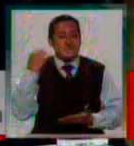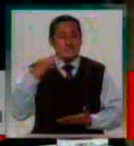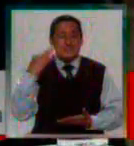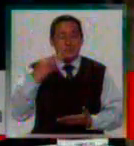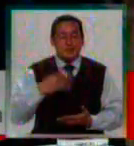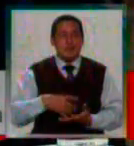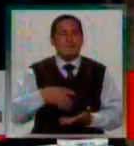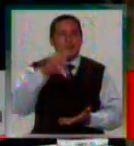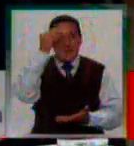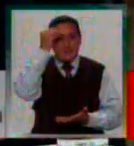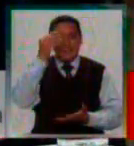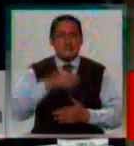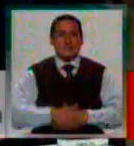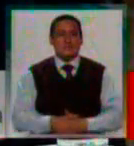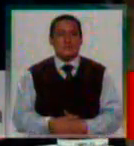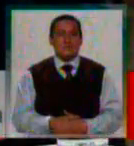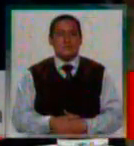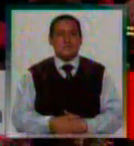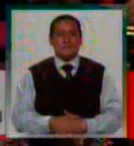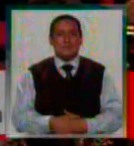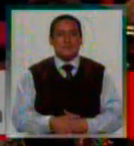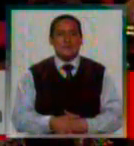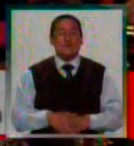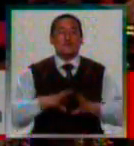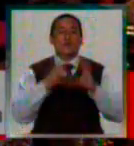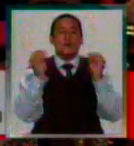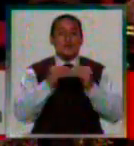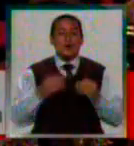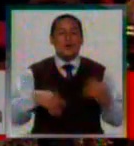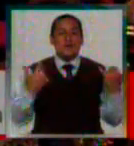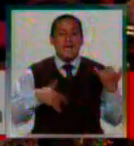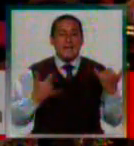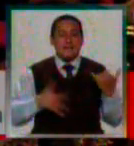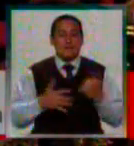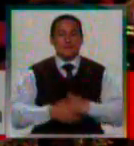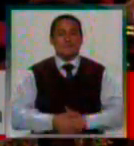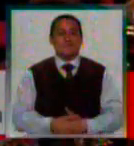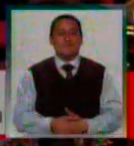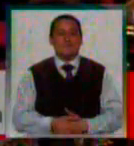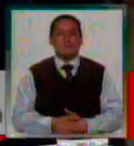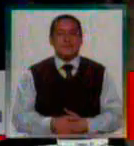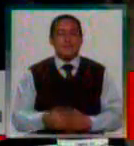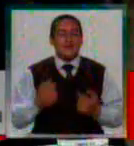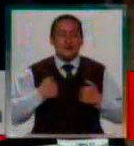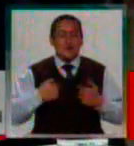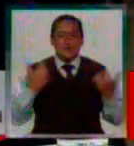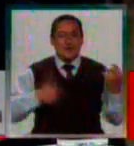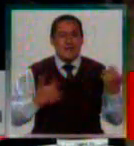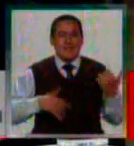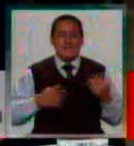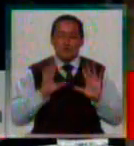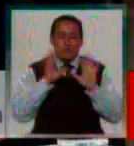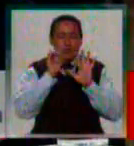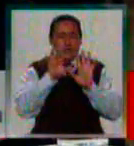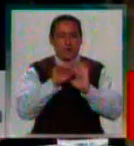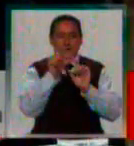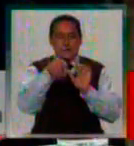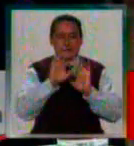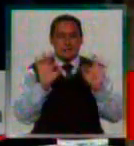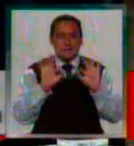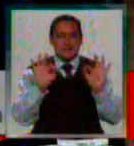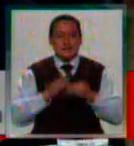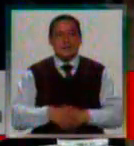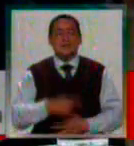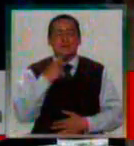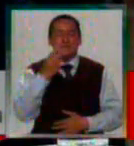aleccionador sobre todo los jaraneros pero ah sobre todo los jaraneros digo Ah pero yo no soy jaranero no no no no lo digo por usted efectivamente